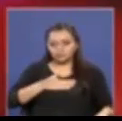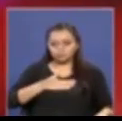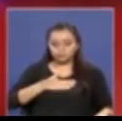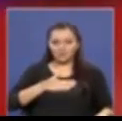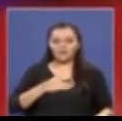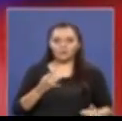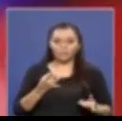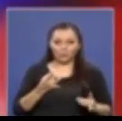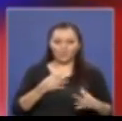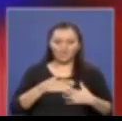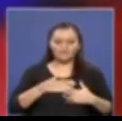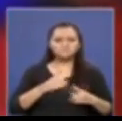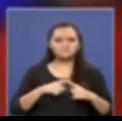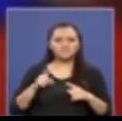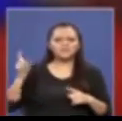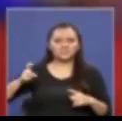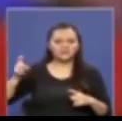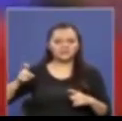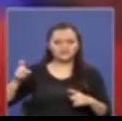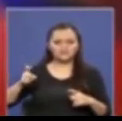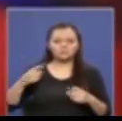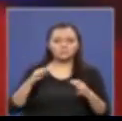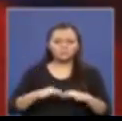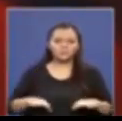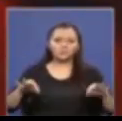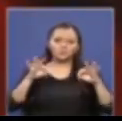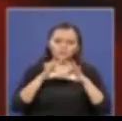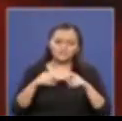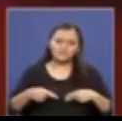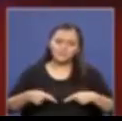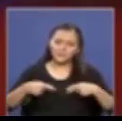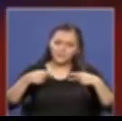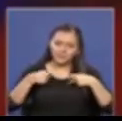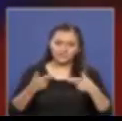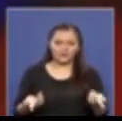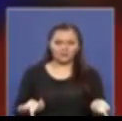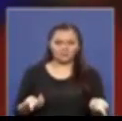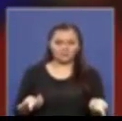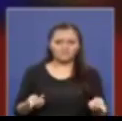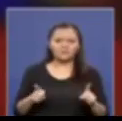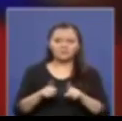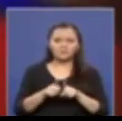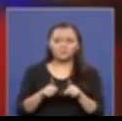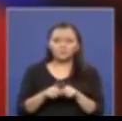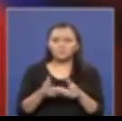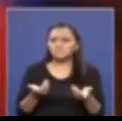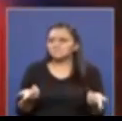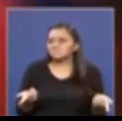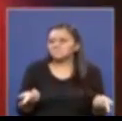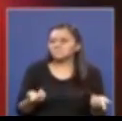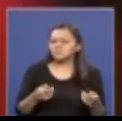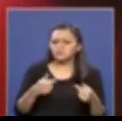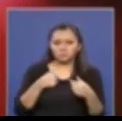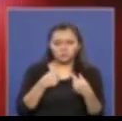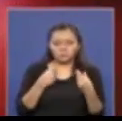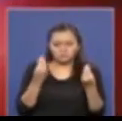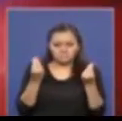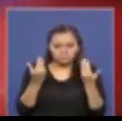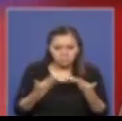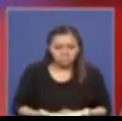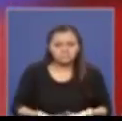necesaria, porque para nosotros lo más importante es la vida, compañeros. ¿De qué sirve acumular riqueza si perdemos un ser querido?